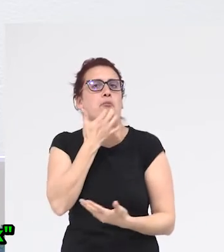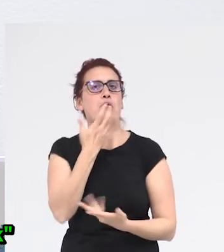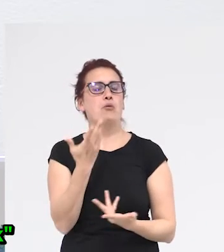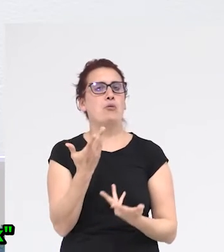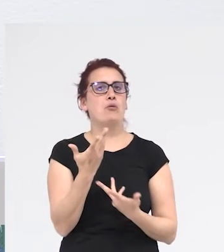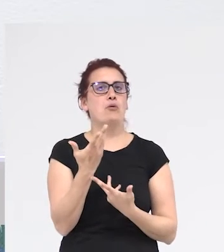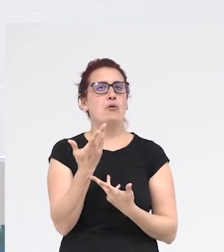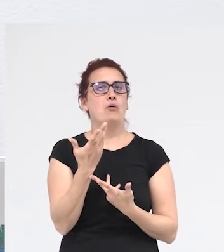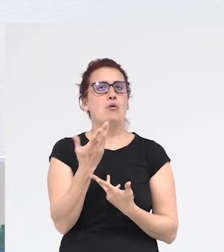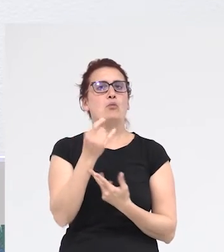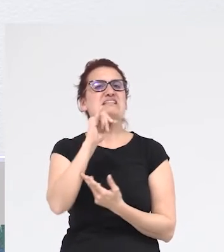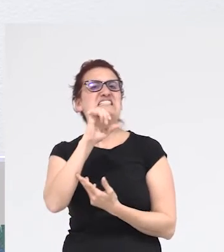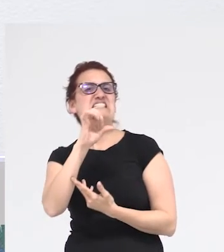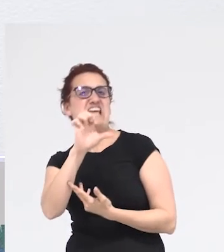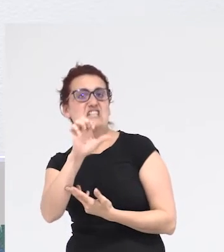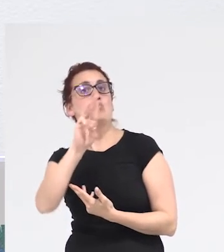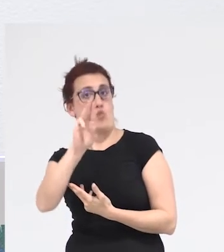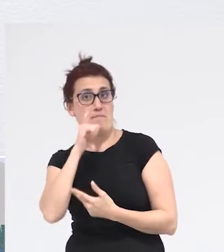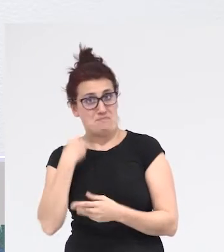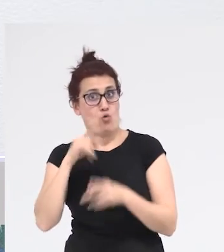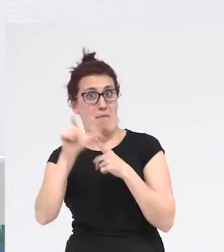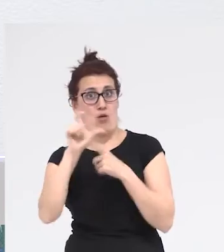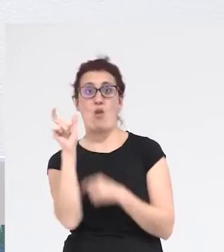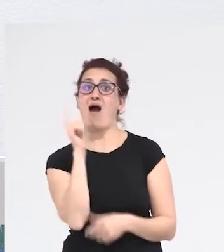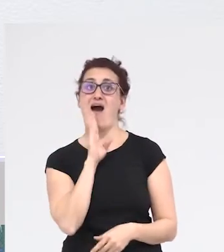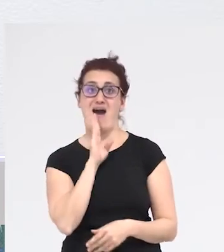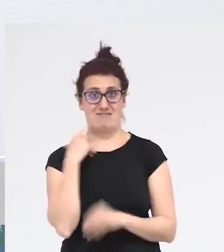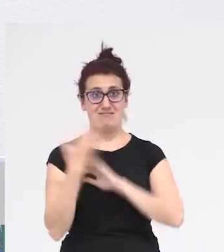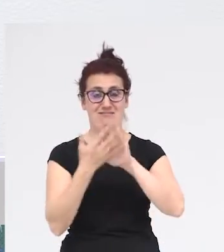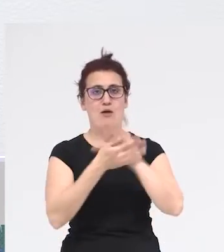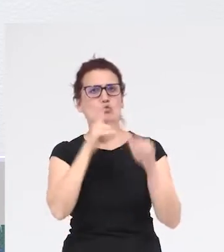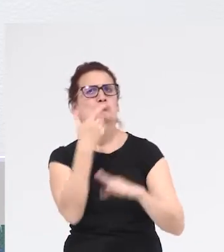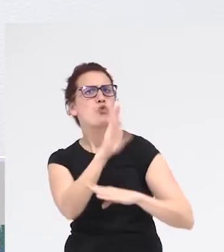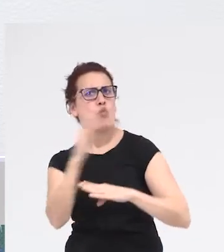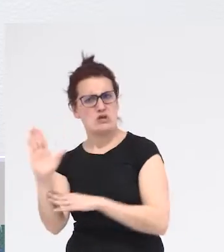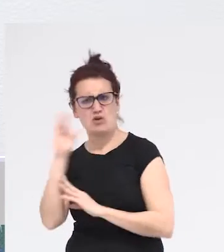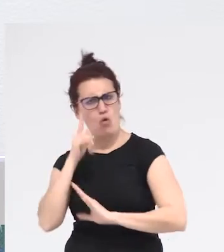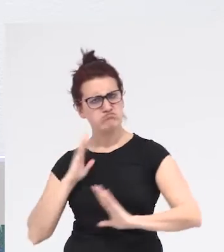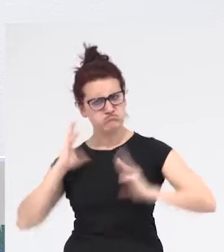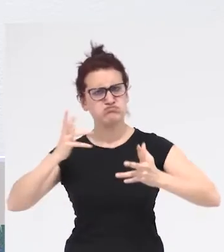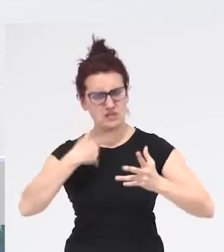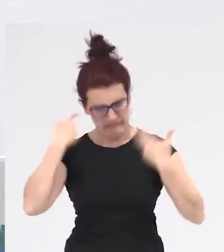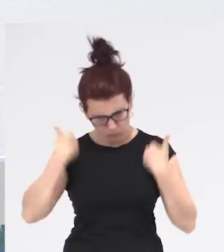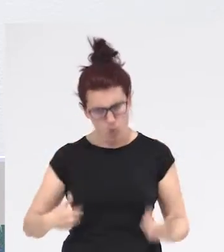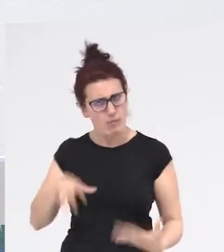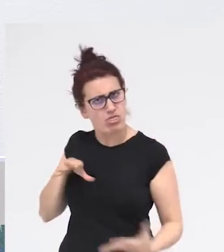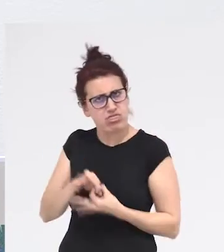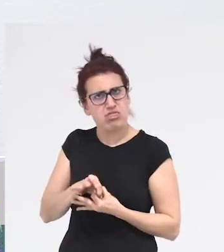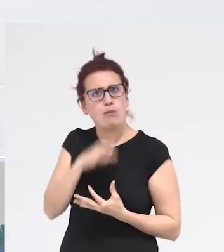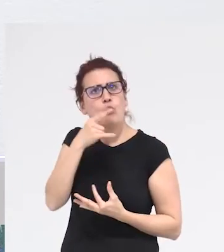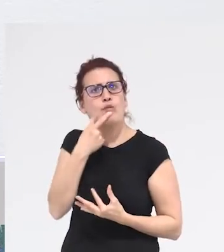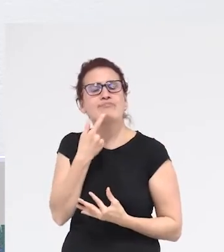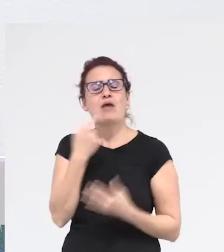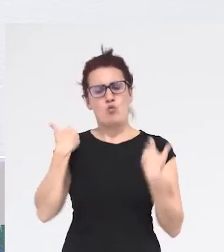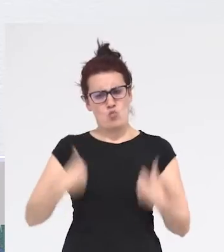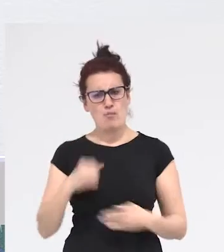de repente un Yes We Fuck o propuestas así, propuestas bien radicales alrededor del cuerpo, poniendo la disidencia